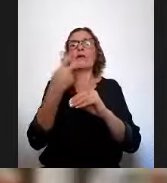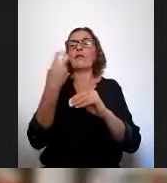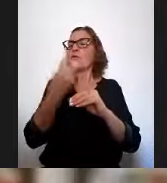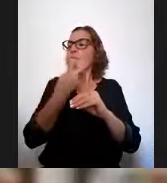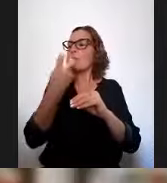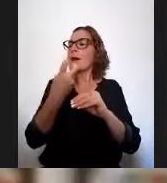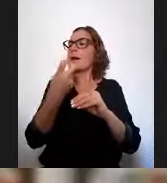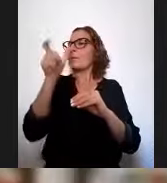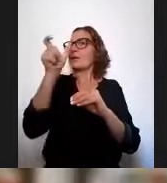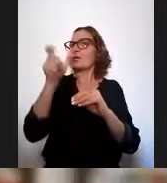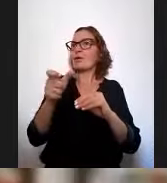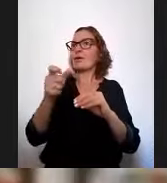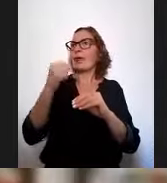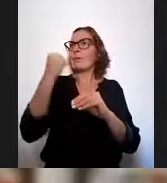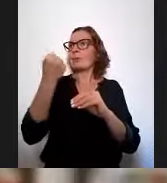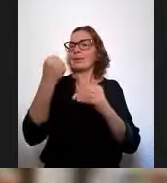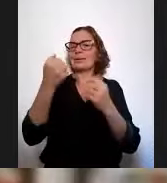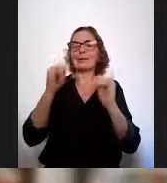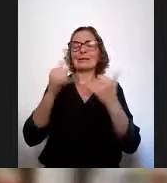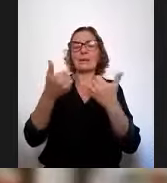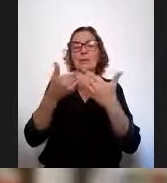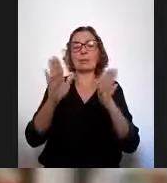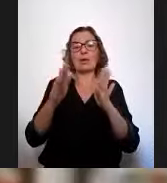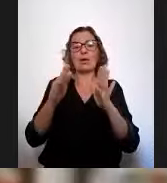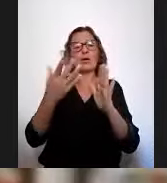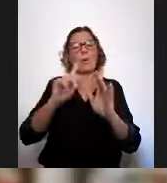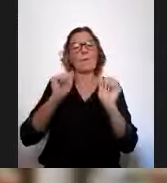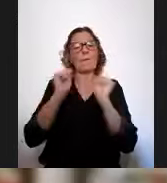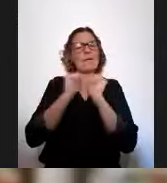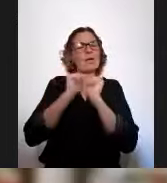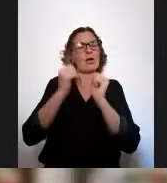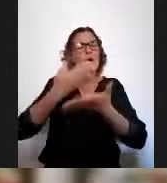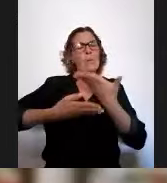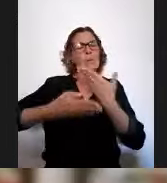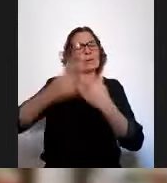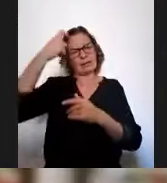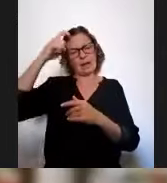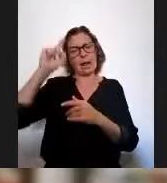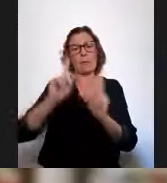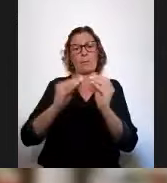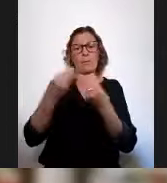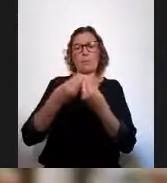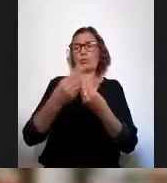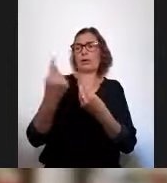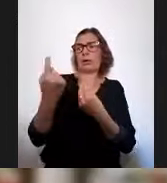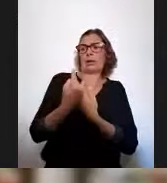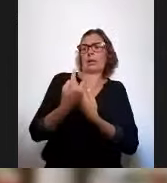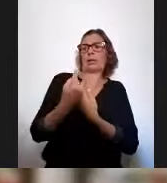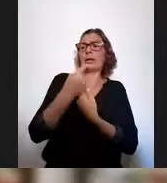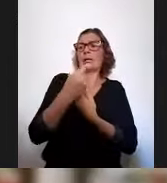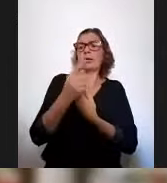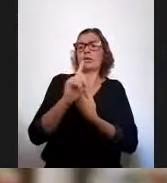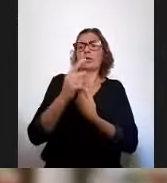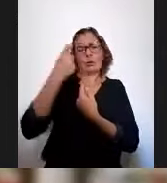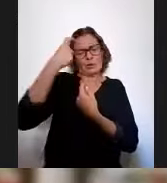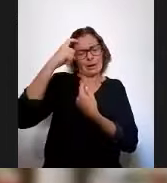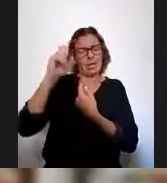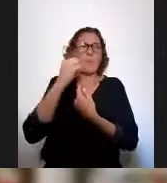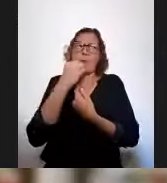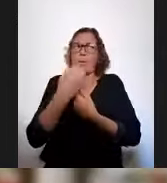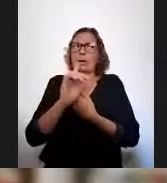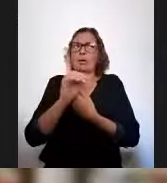mentores. No tengas miedo de compartir la idea. Hay muchos emprendedores que se acercan y dicen: no, yo no quiero, tengo una idea fabulosa, pero no te